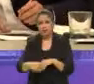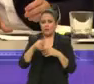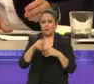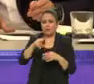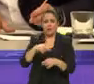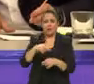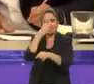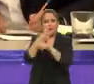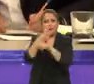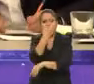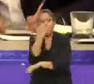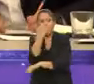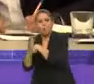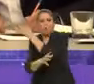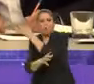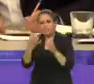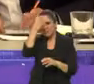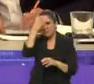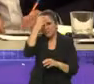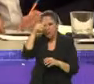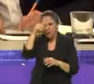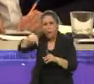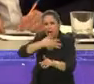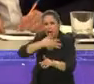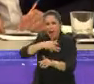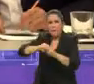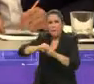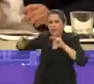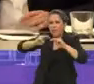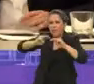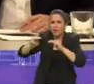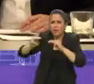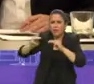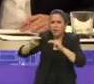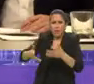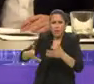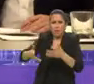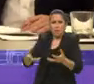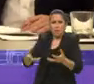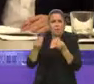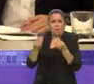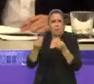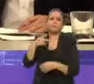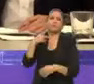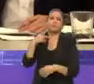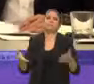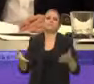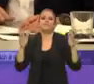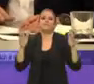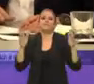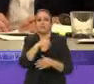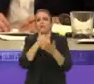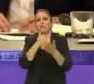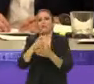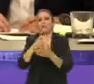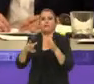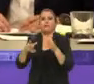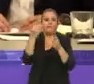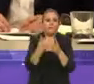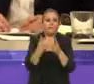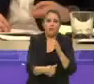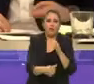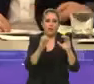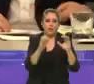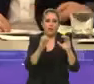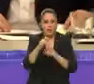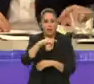bosque de Chapultepec todo cabe ahí pero se entercaron de que se saliera el aeropuerto de esta ciudad y nadie cuidó a las chilangas y a